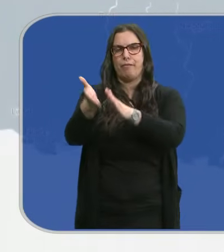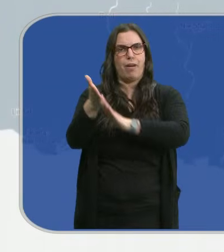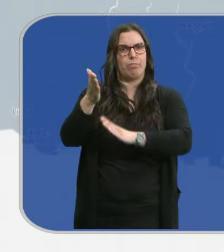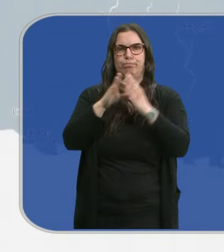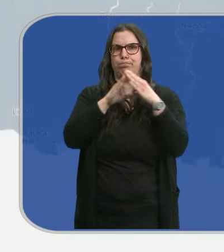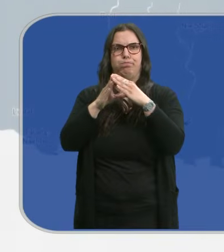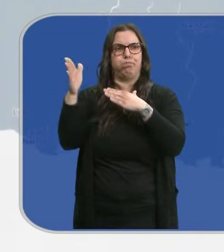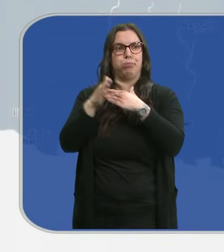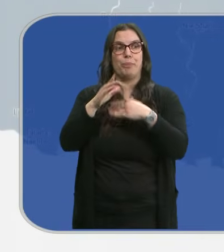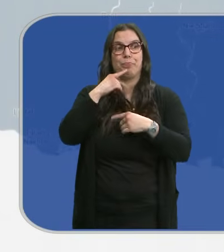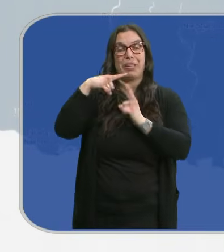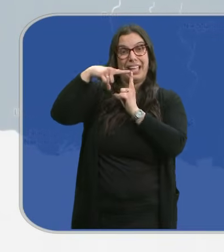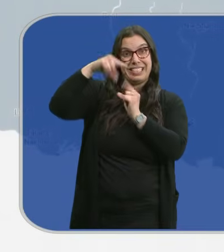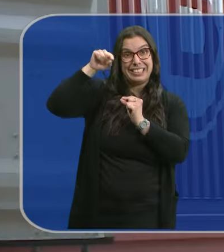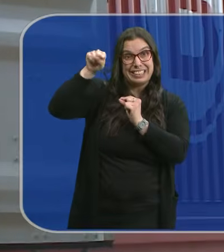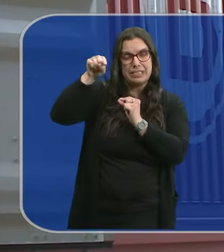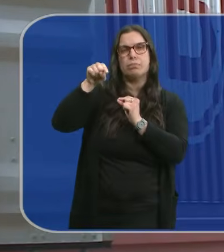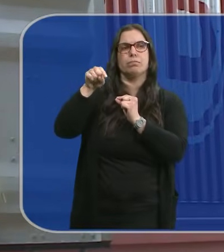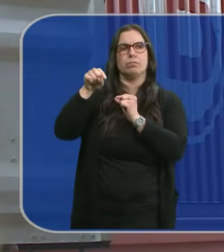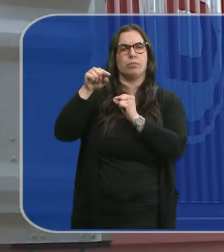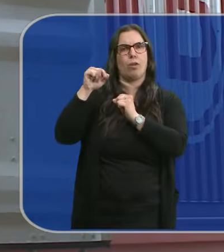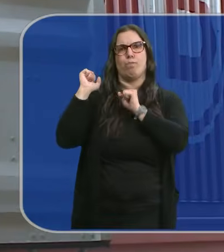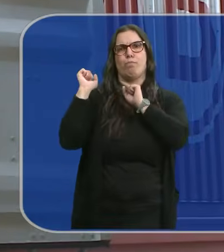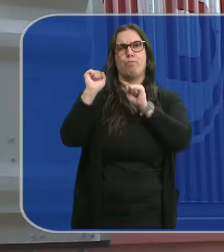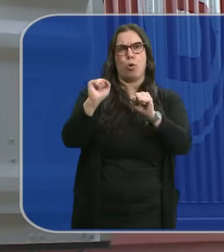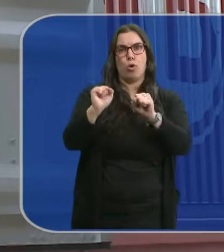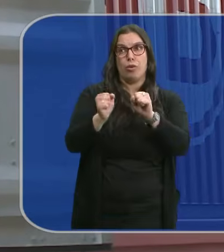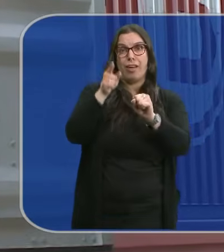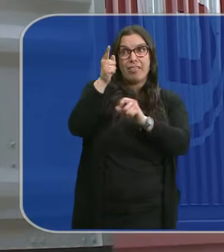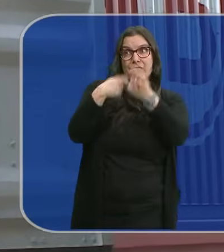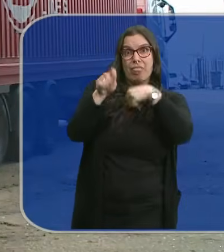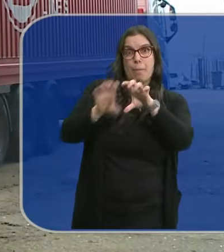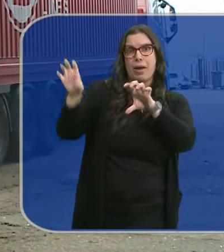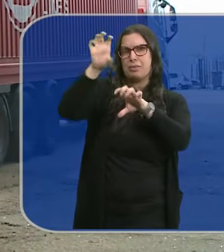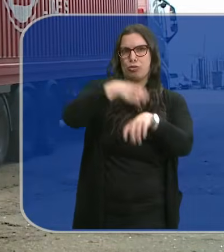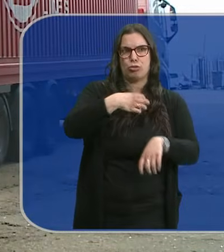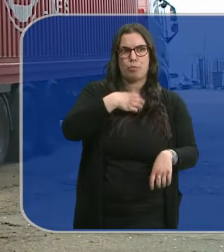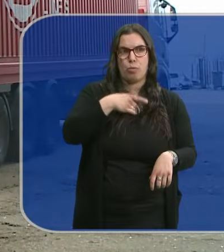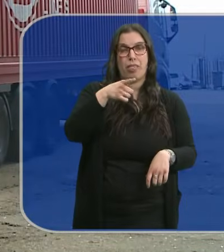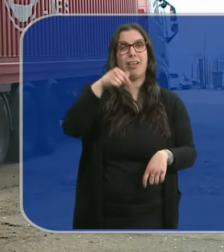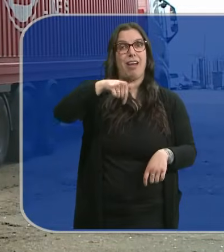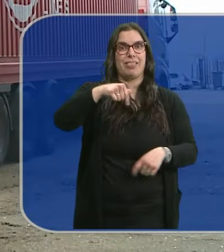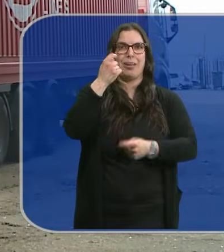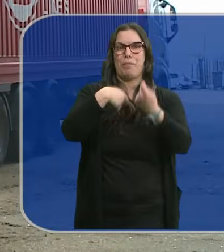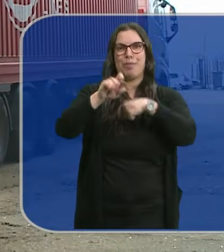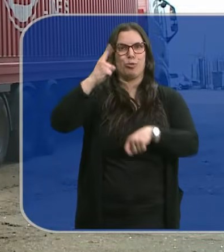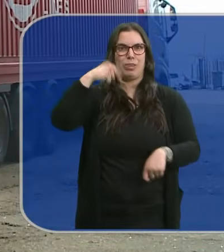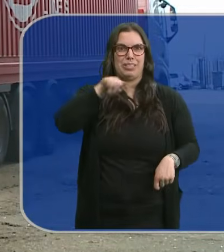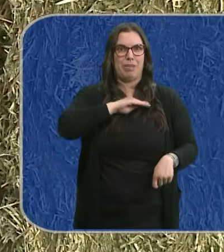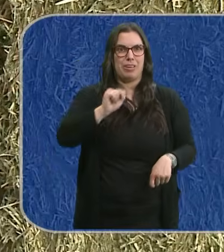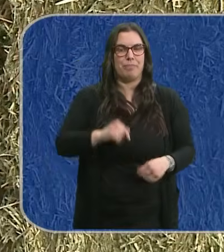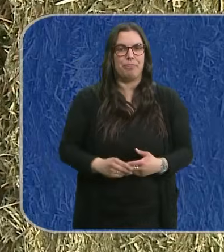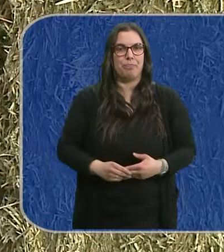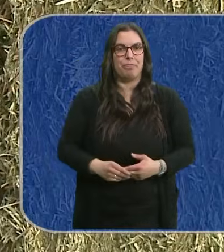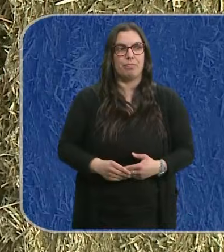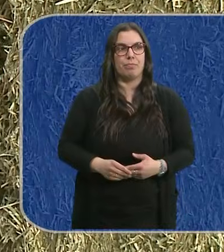El bloqueo del estrecho de Ormuz ha frenado de golpe los envíos hacia el Golfo Pérsico, uno de los principales destinos de la alfalfa española. No